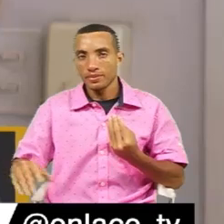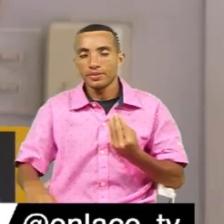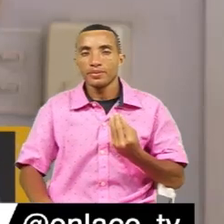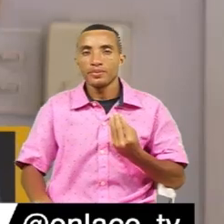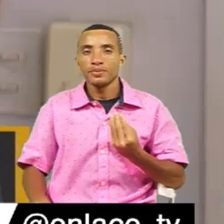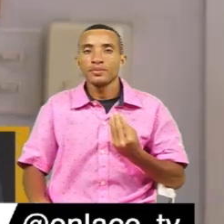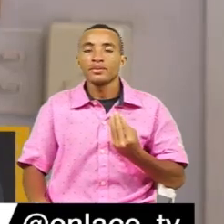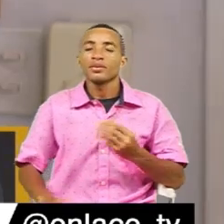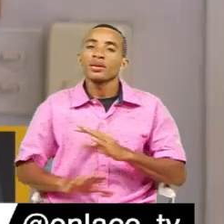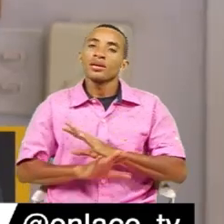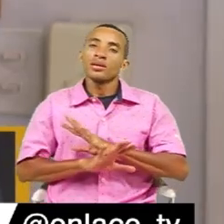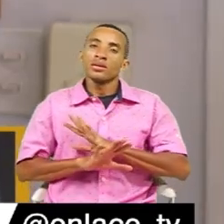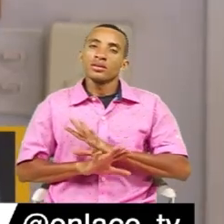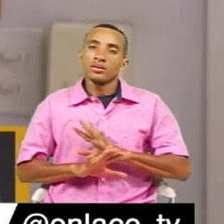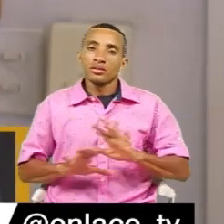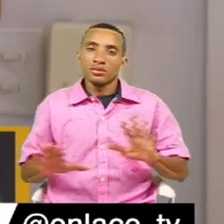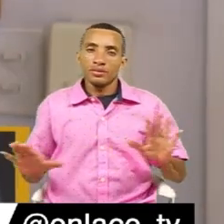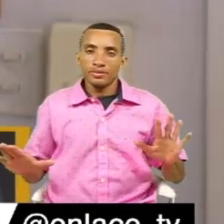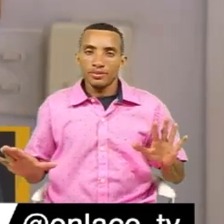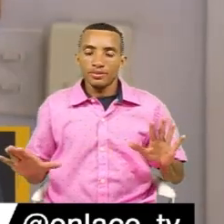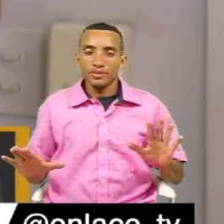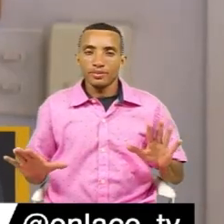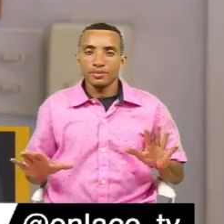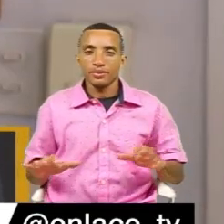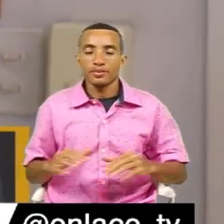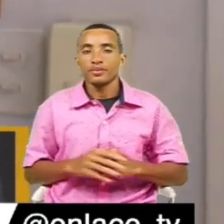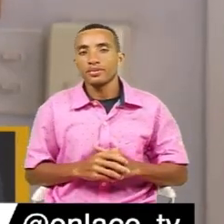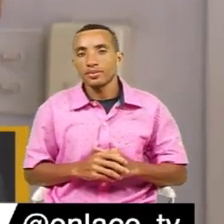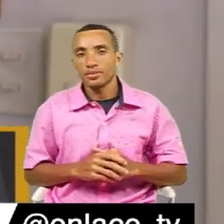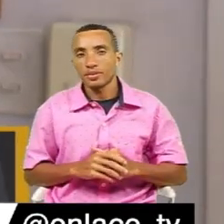sí a favor de